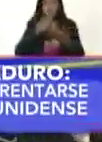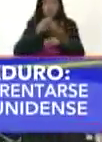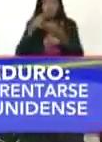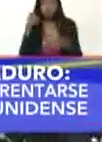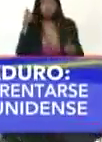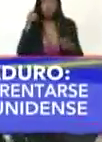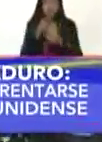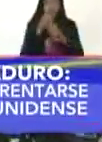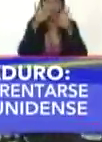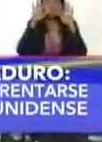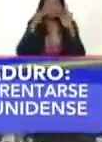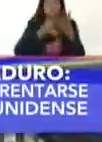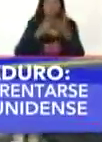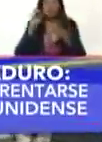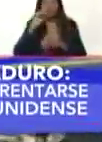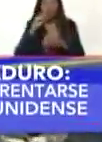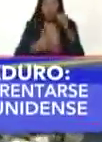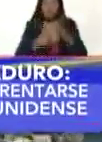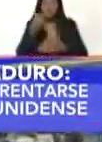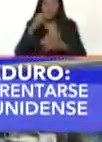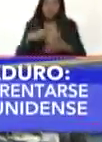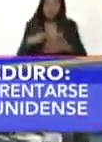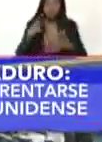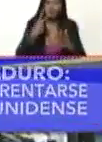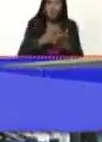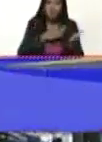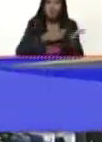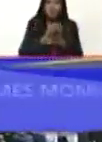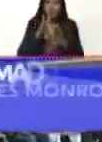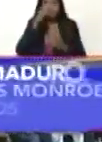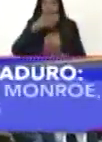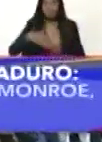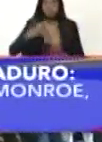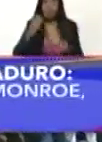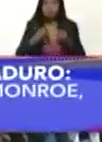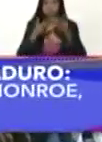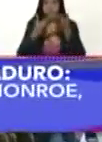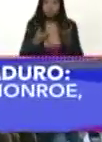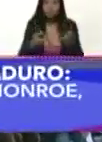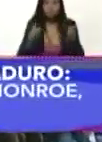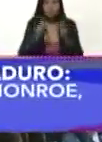a 10 millones o más. La voluntad soberana del pueblo expresado allí.